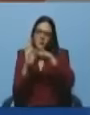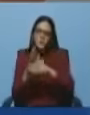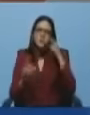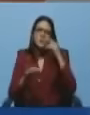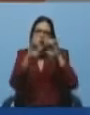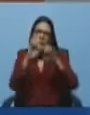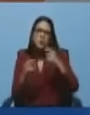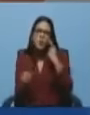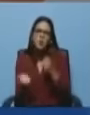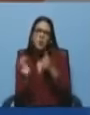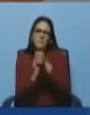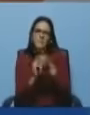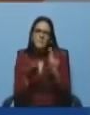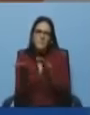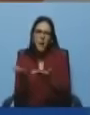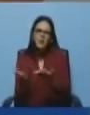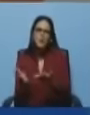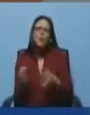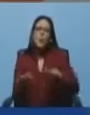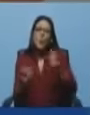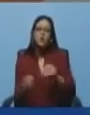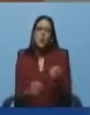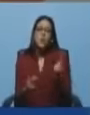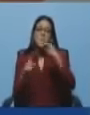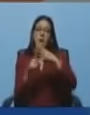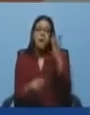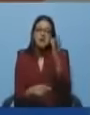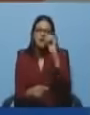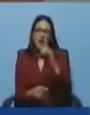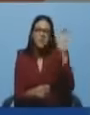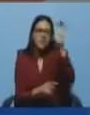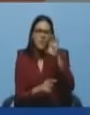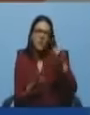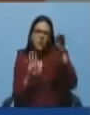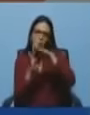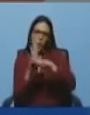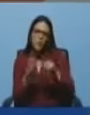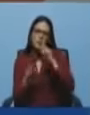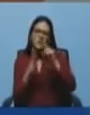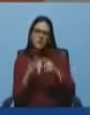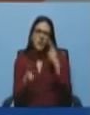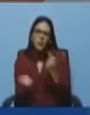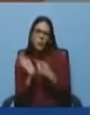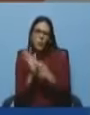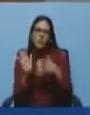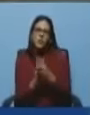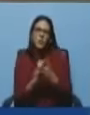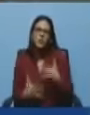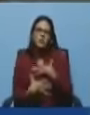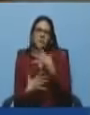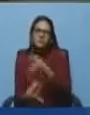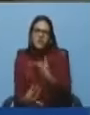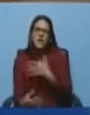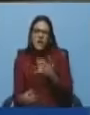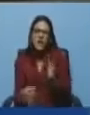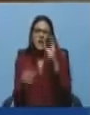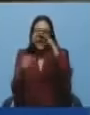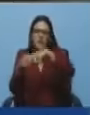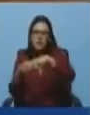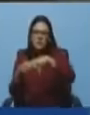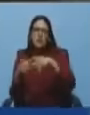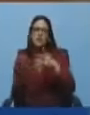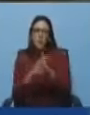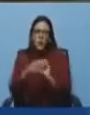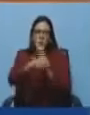lo que va a ocurrir acá, cuando más de 30 países ya han manifestado su intención de incorporarse